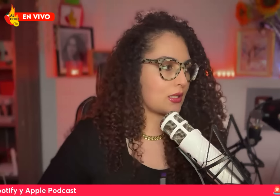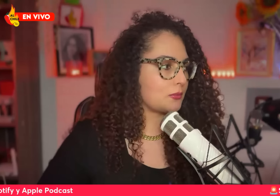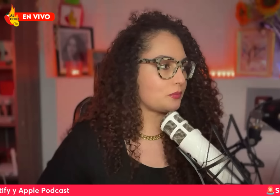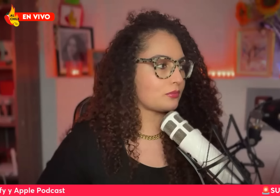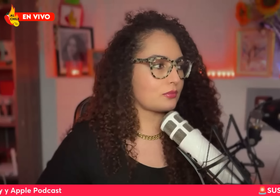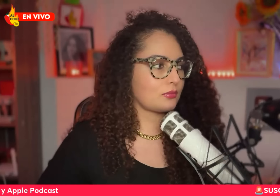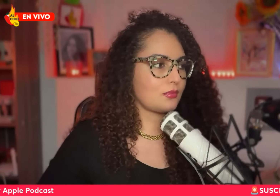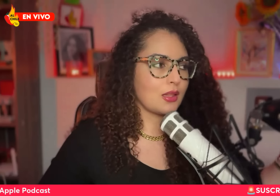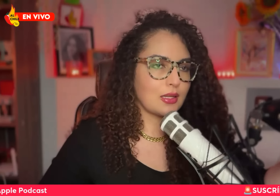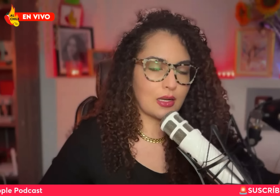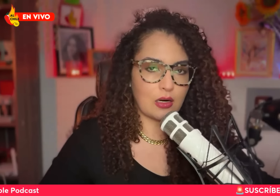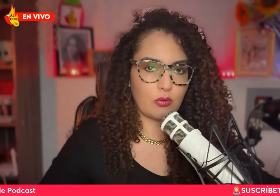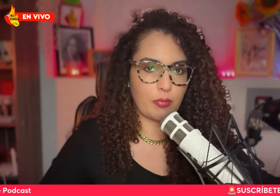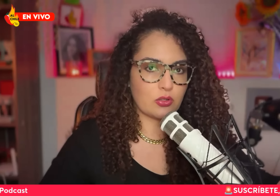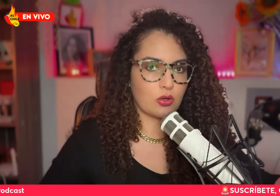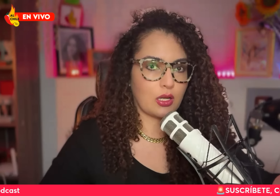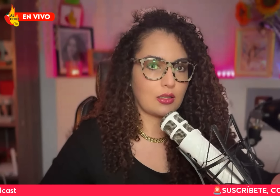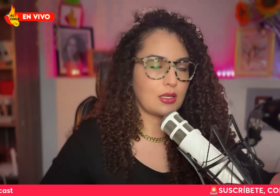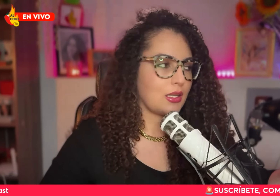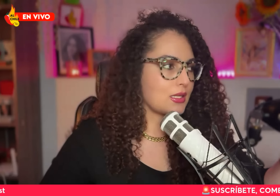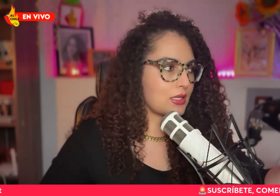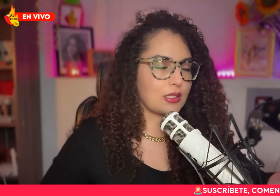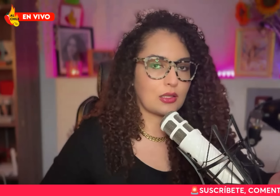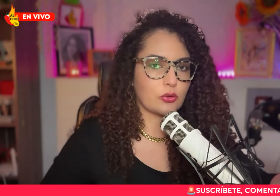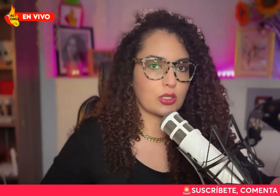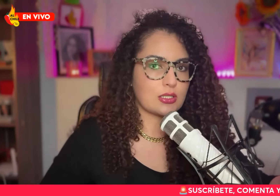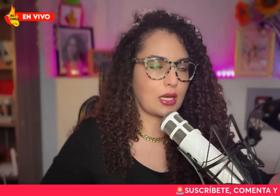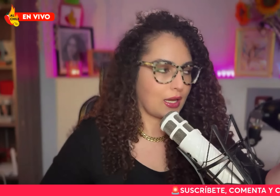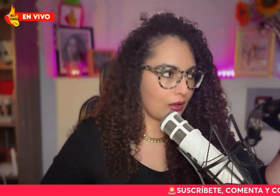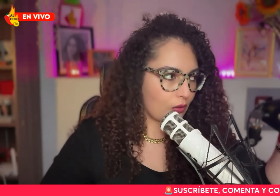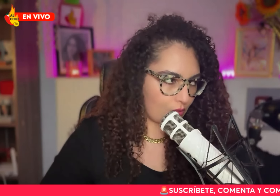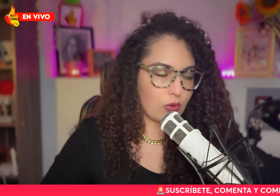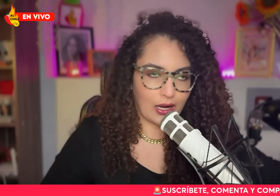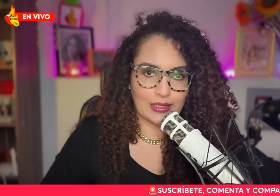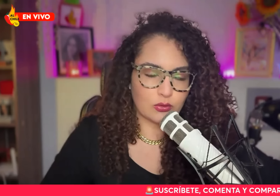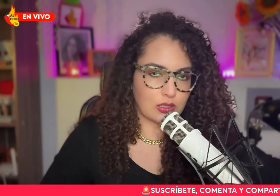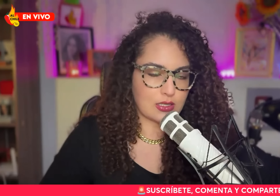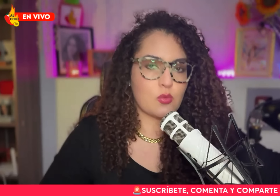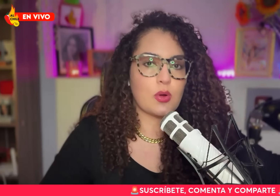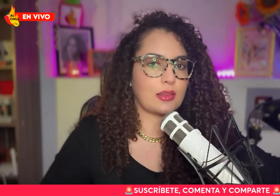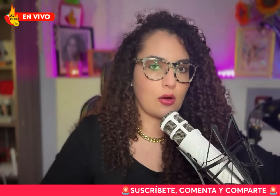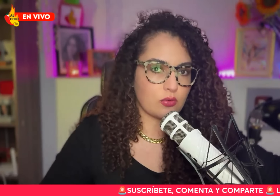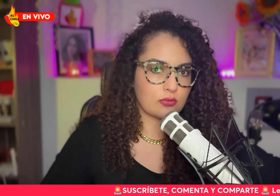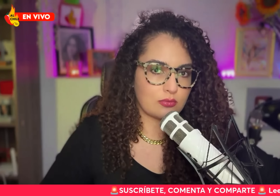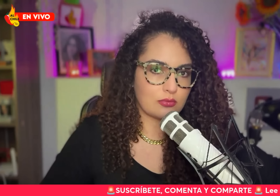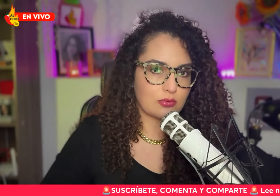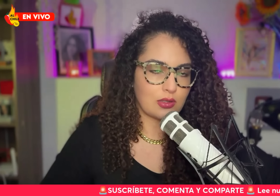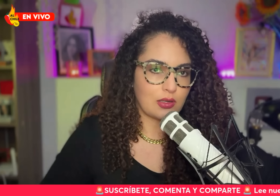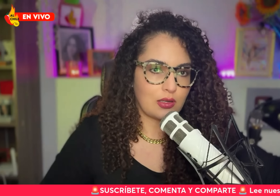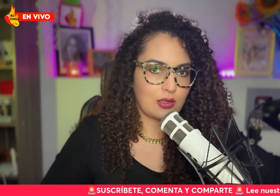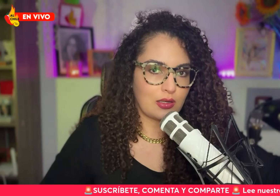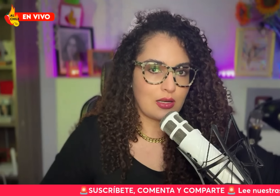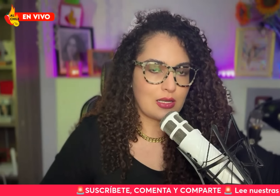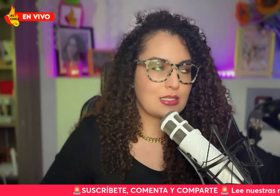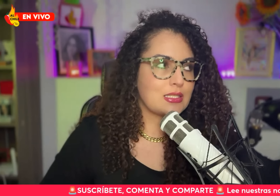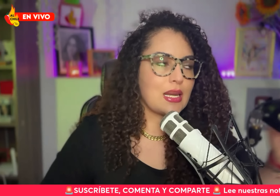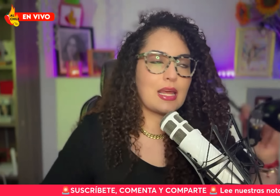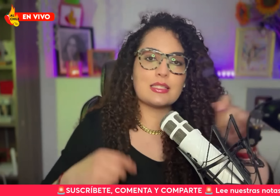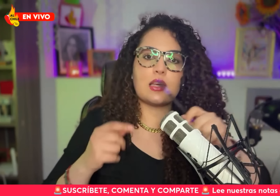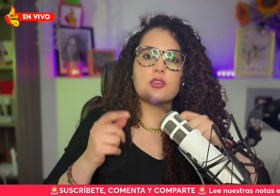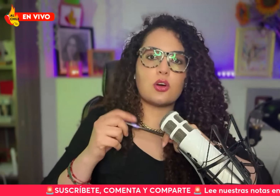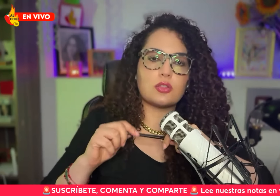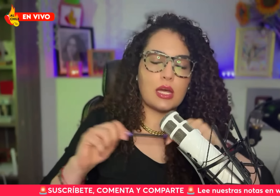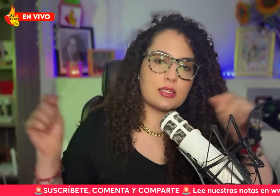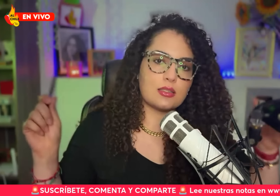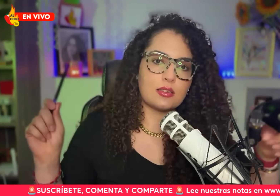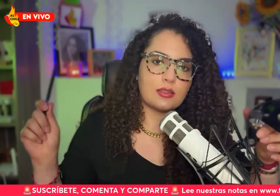autoriza detener a una persona y es el que te autoriza una o sea hacer un cateo sin